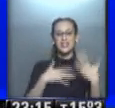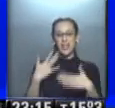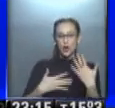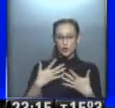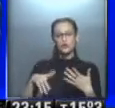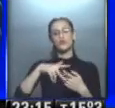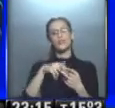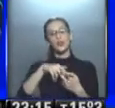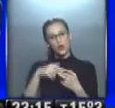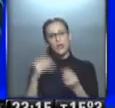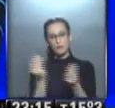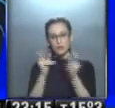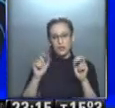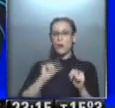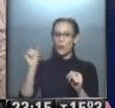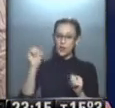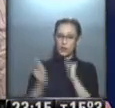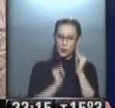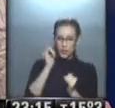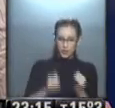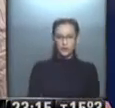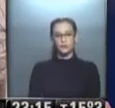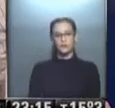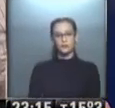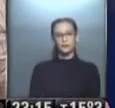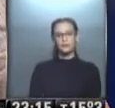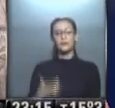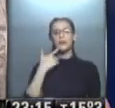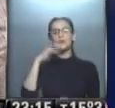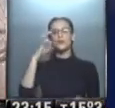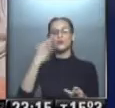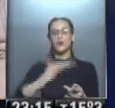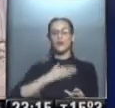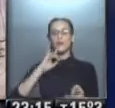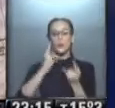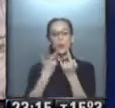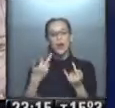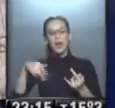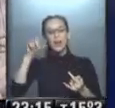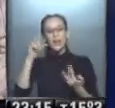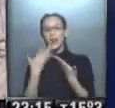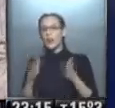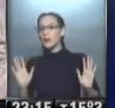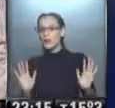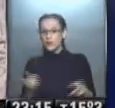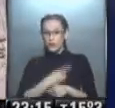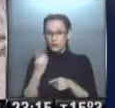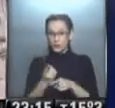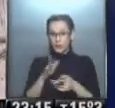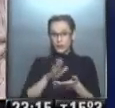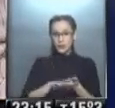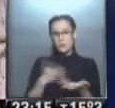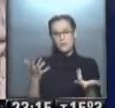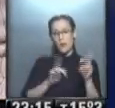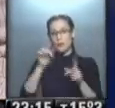tecnológica y varias cuestiones más? Te cuento en unos minutos. Software libre, entonces, no apto para fanáticos de Bill Gates.